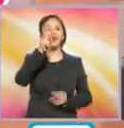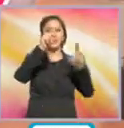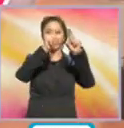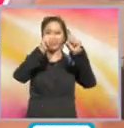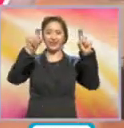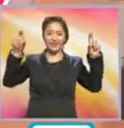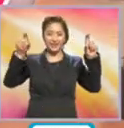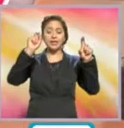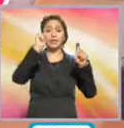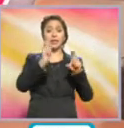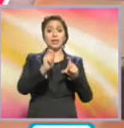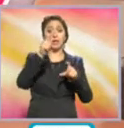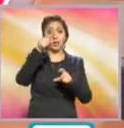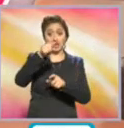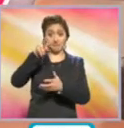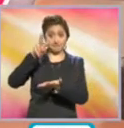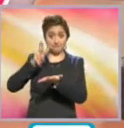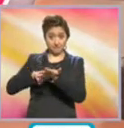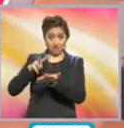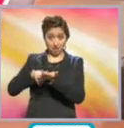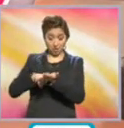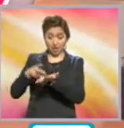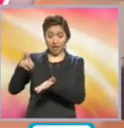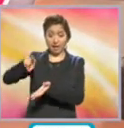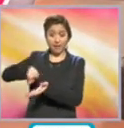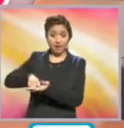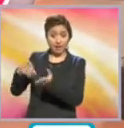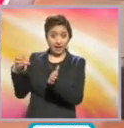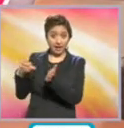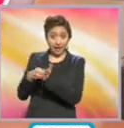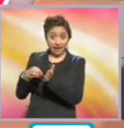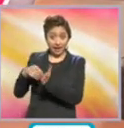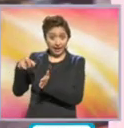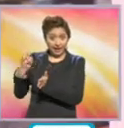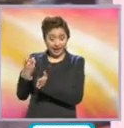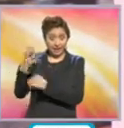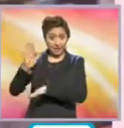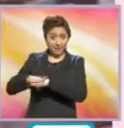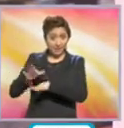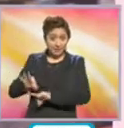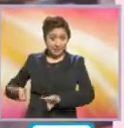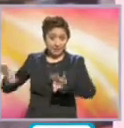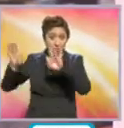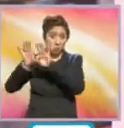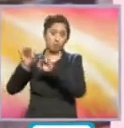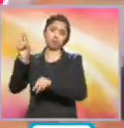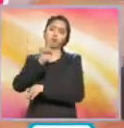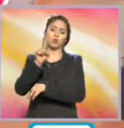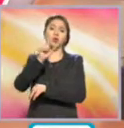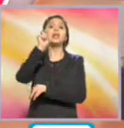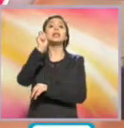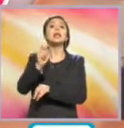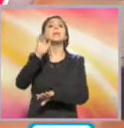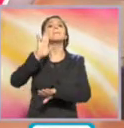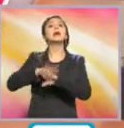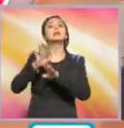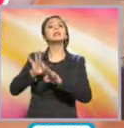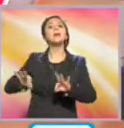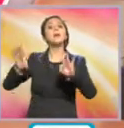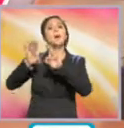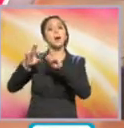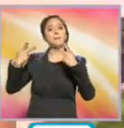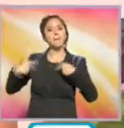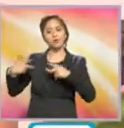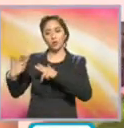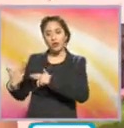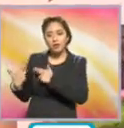está dentro de la caja, sino las manos que lo dan. Realmente eso es lo lindo, ¿no? Sí. Y en este caso hablas de flores, pero de unas